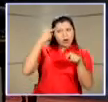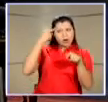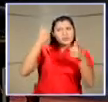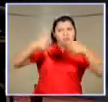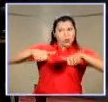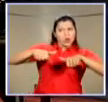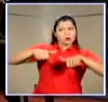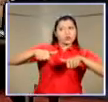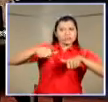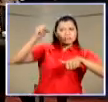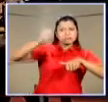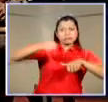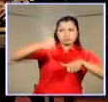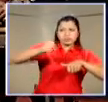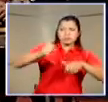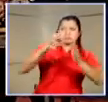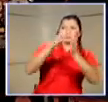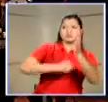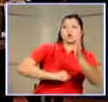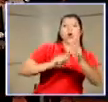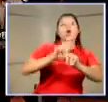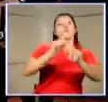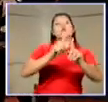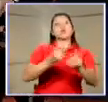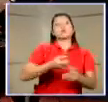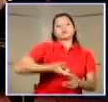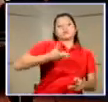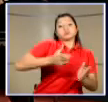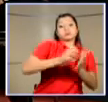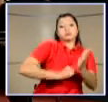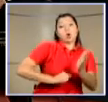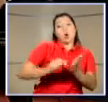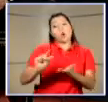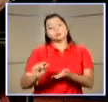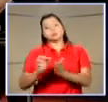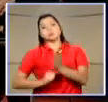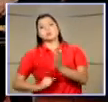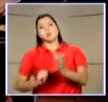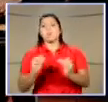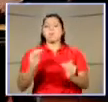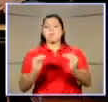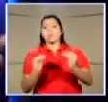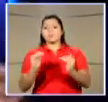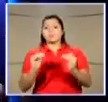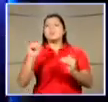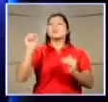ni tanto, ni los 300.000 millones, ni los... Lo que pasa es que, vean, vamos a eso.